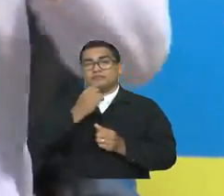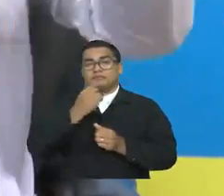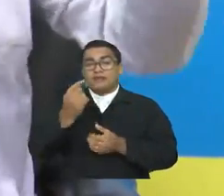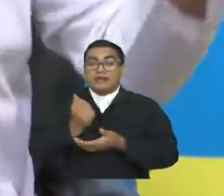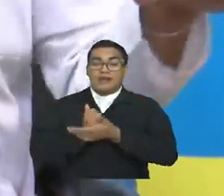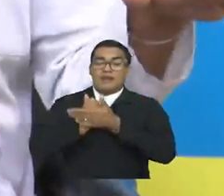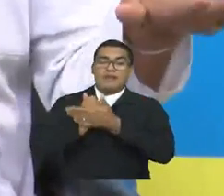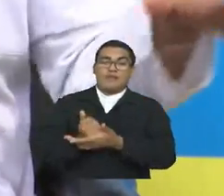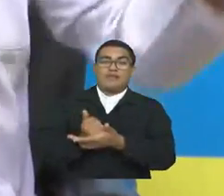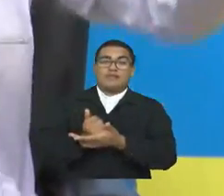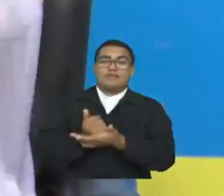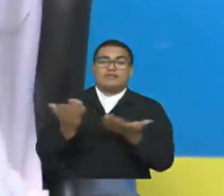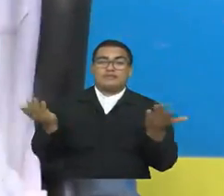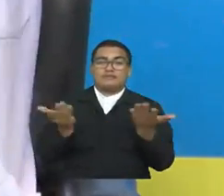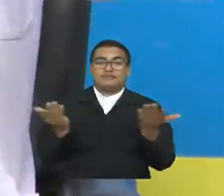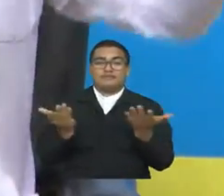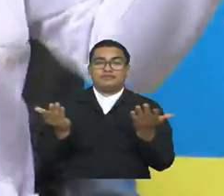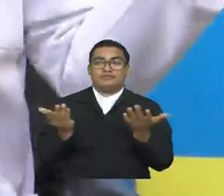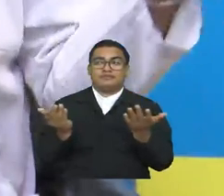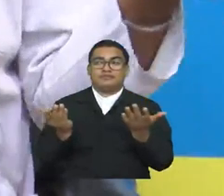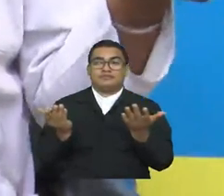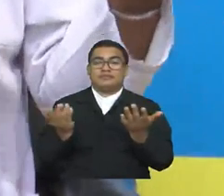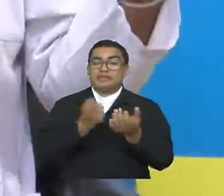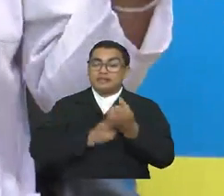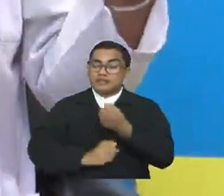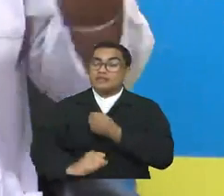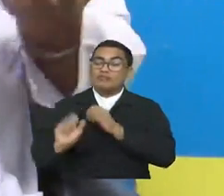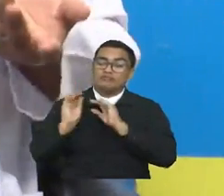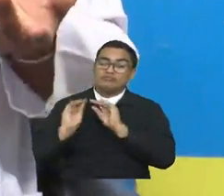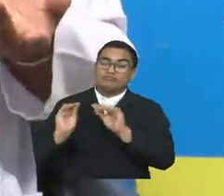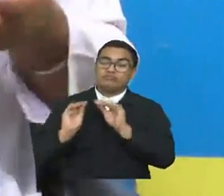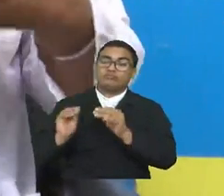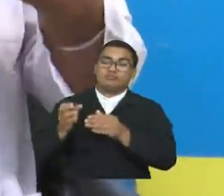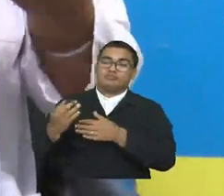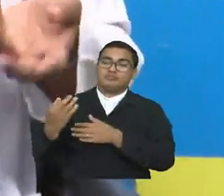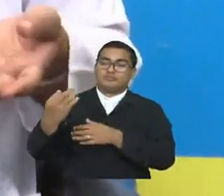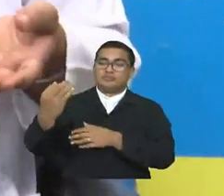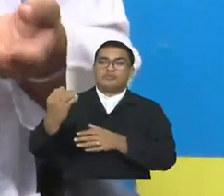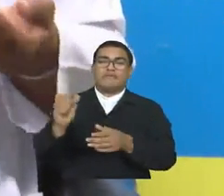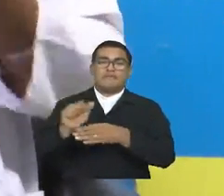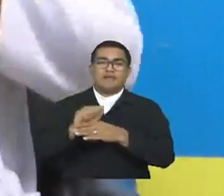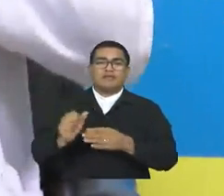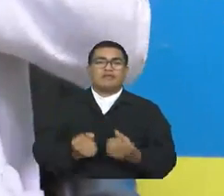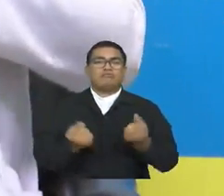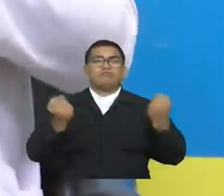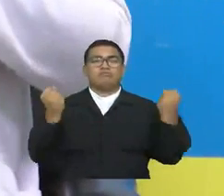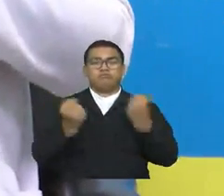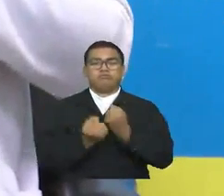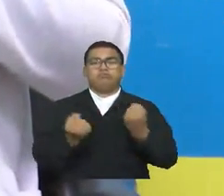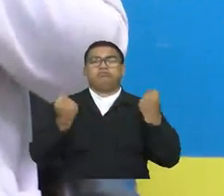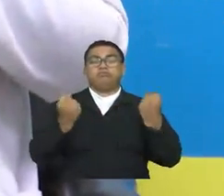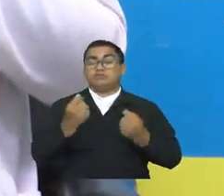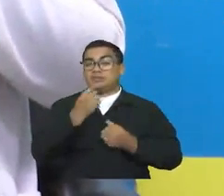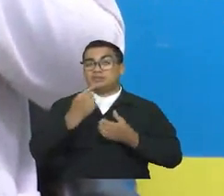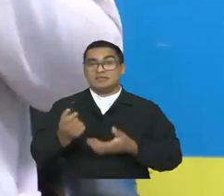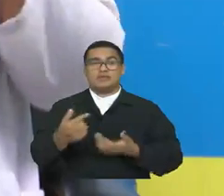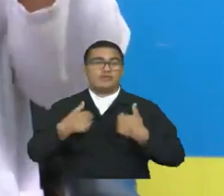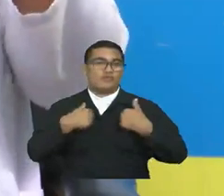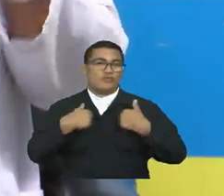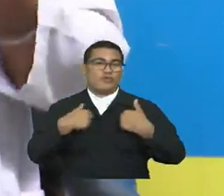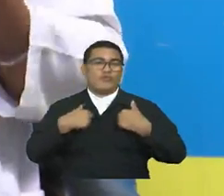a que mis descendencias crezcan con hábitos del ejercicio, me ayudo a mí misma,